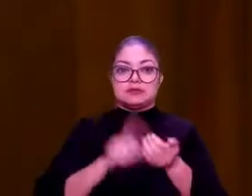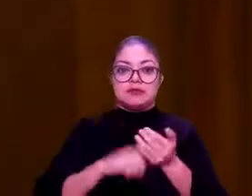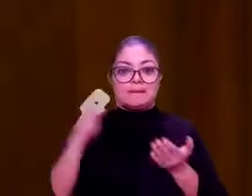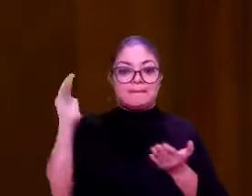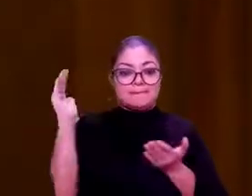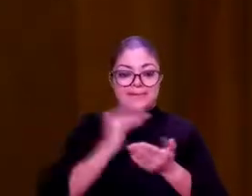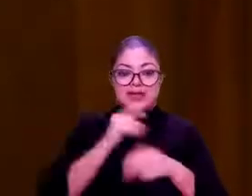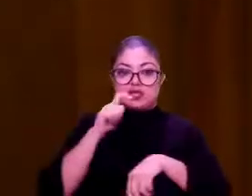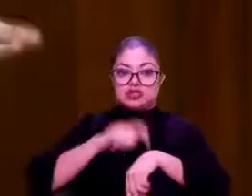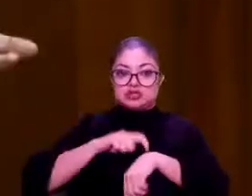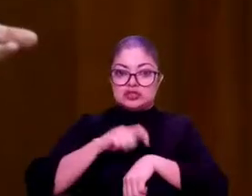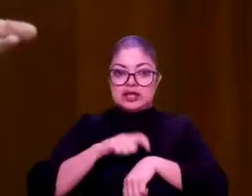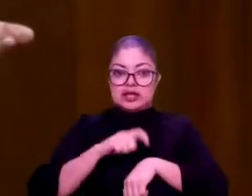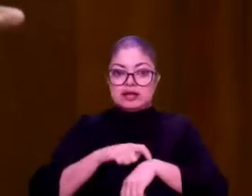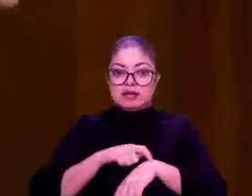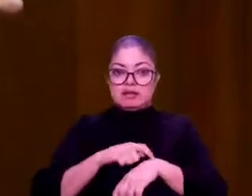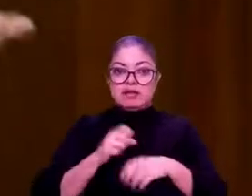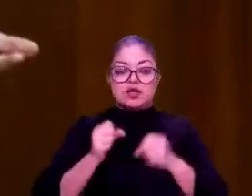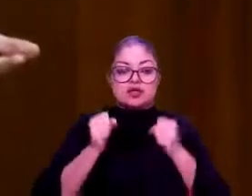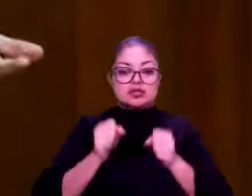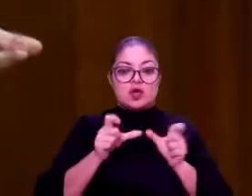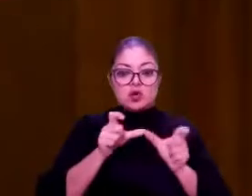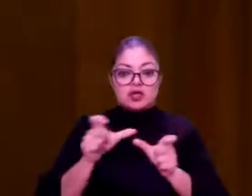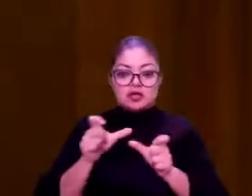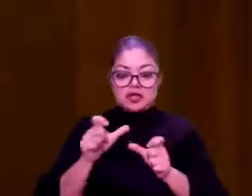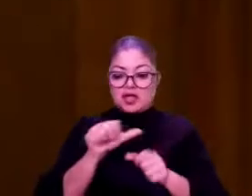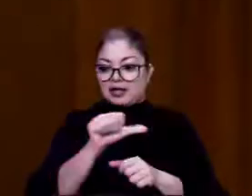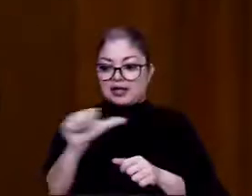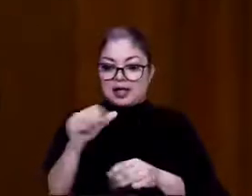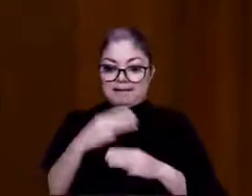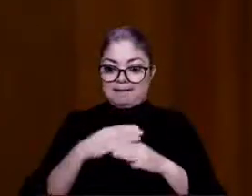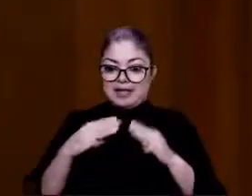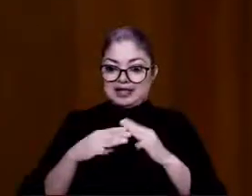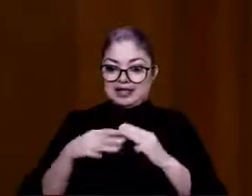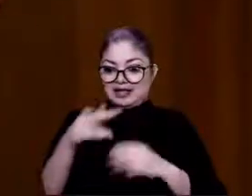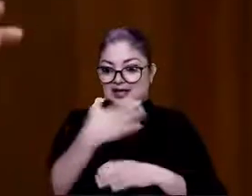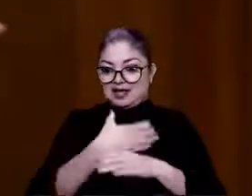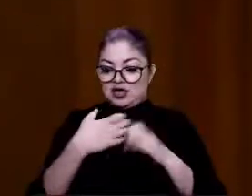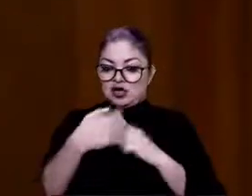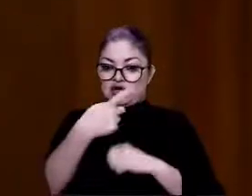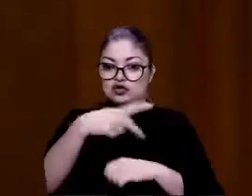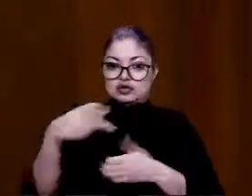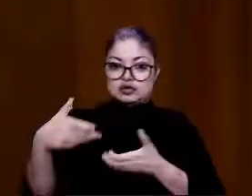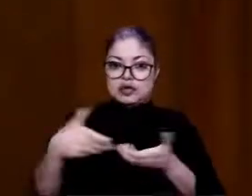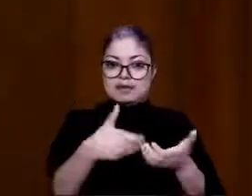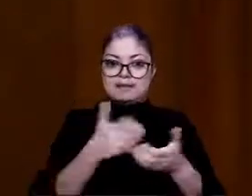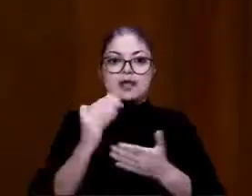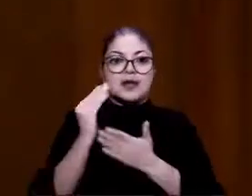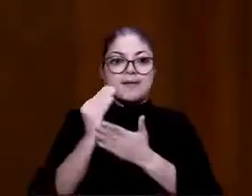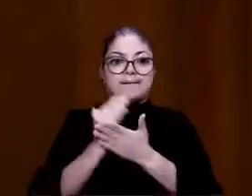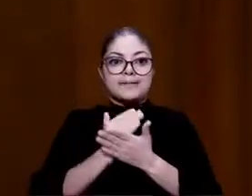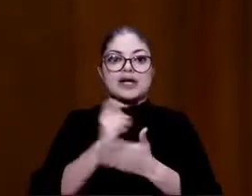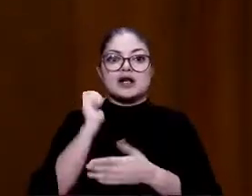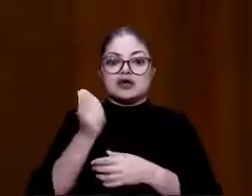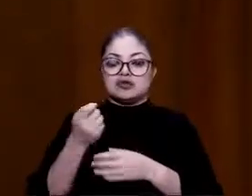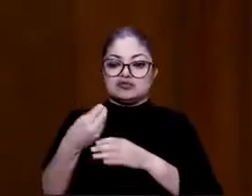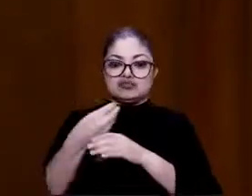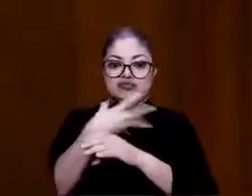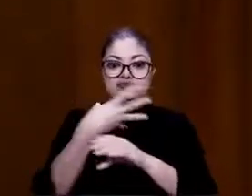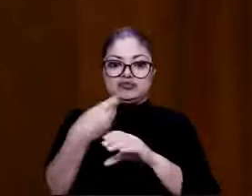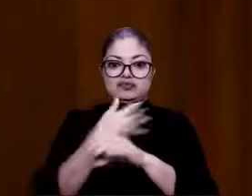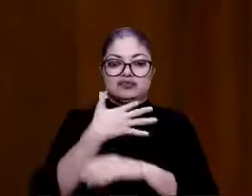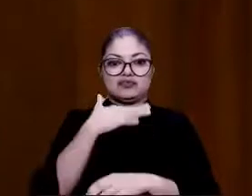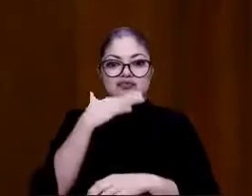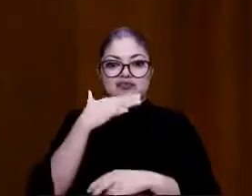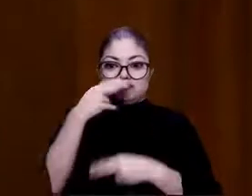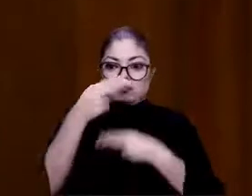traslado, la seguridad física y material en los caminos, la disminución de emisiones contaminantes y que se